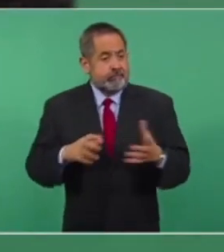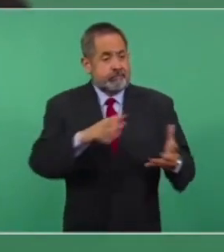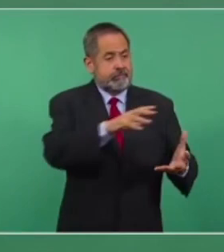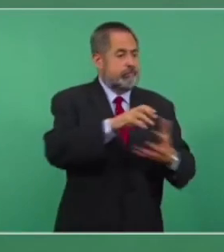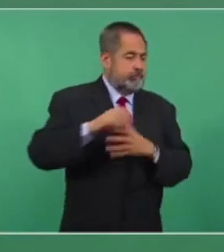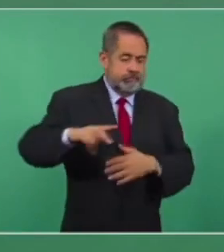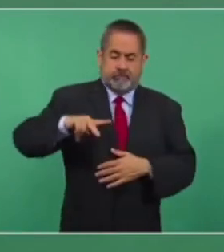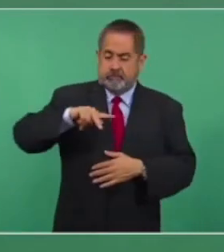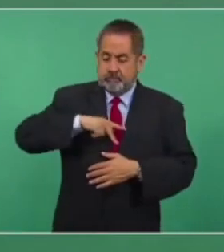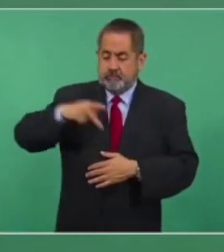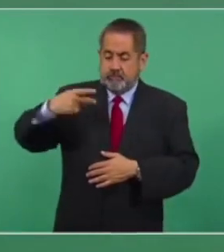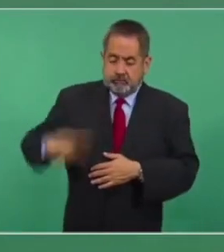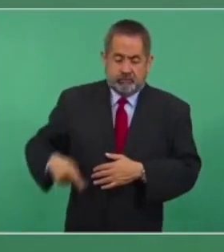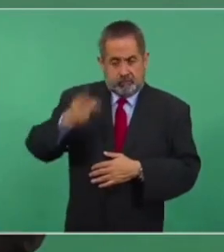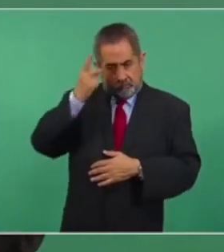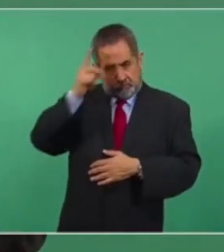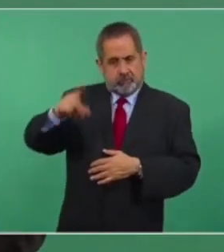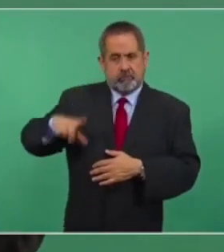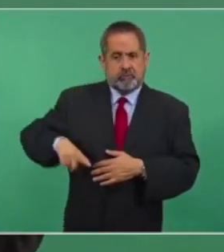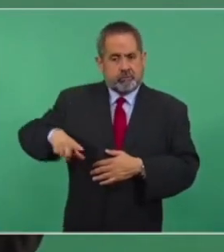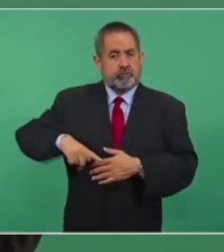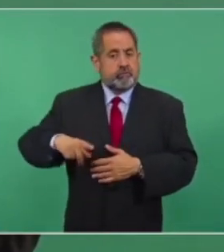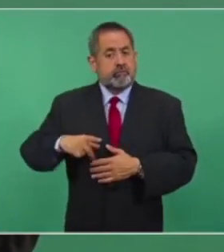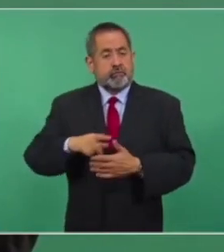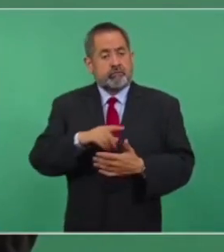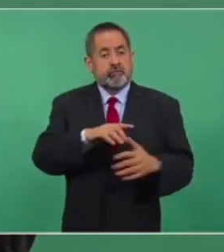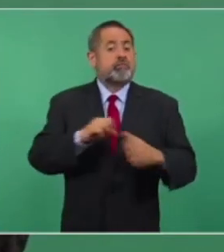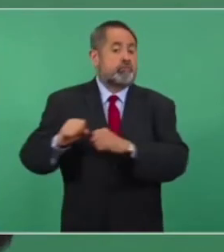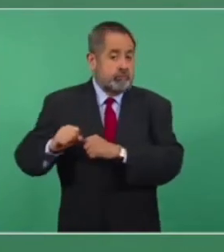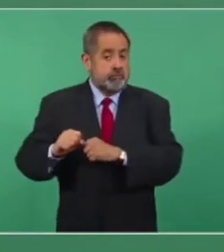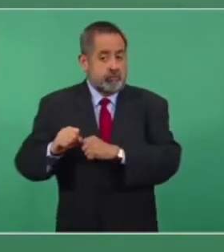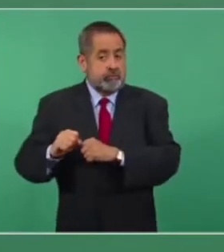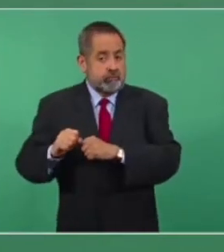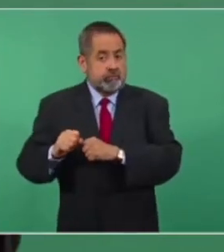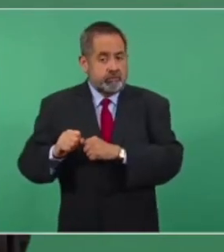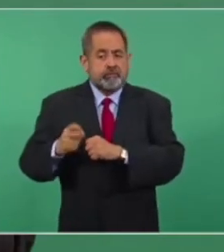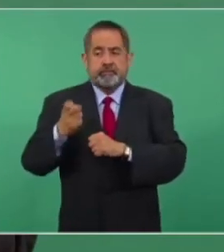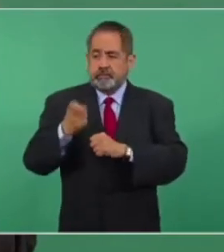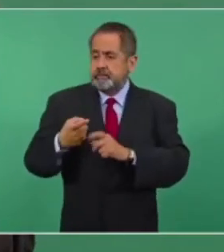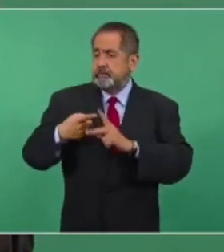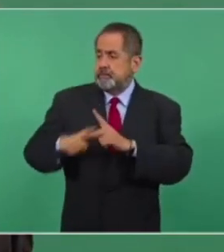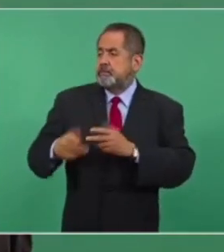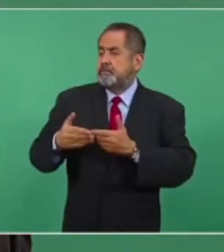nacionalizó la industria eléctrica. Y a partir de ahí